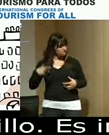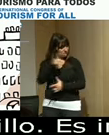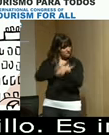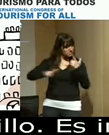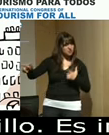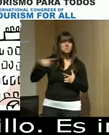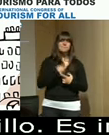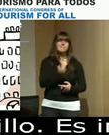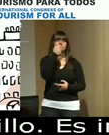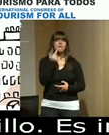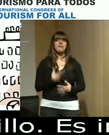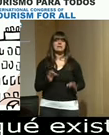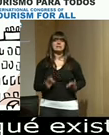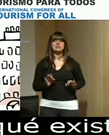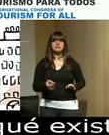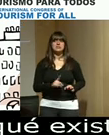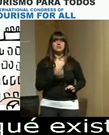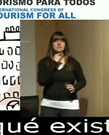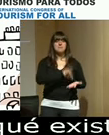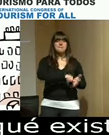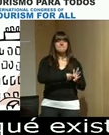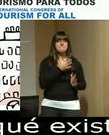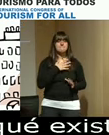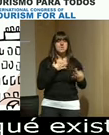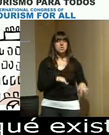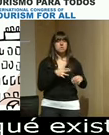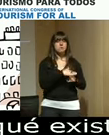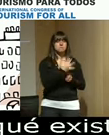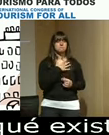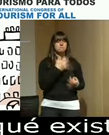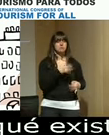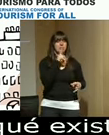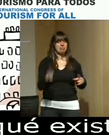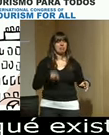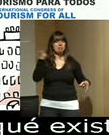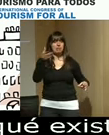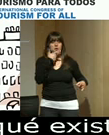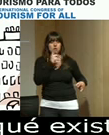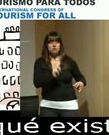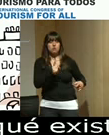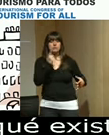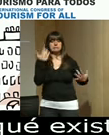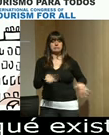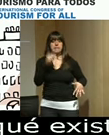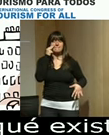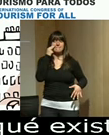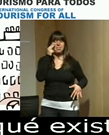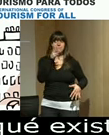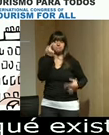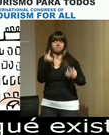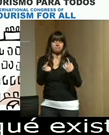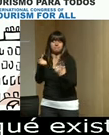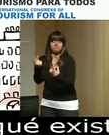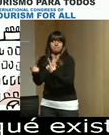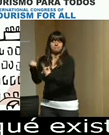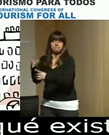experimenta inseguridad en tanto que sale de su entorno cotidiano para enfrentarse a un entorno desconocido que por varias circunstancias puede